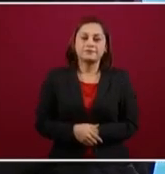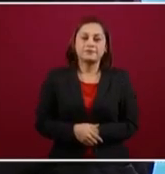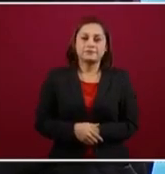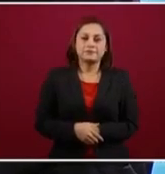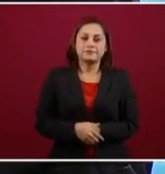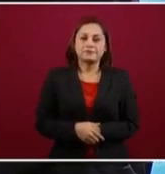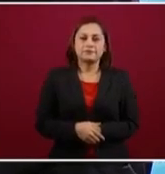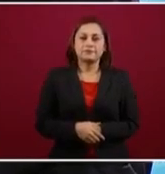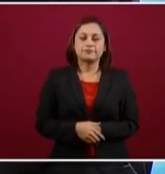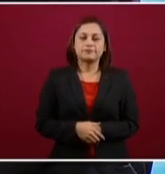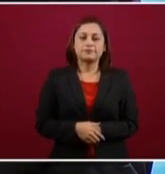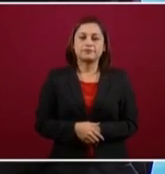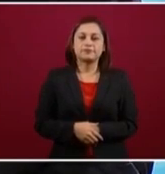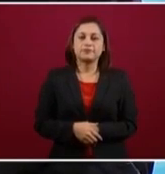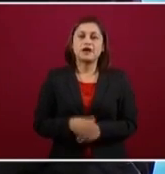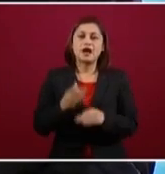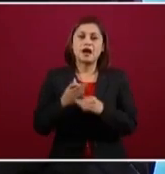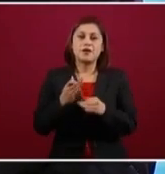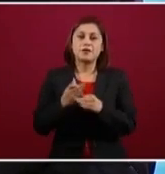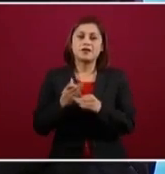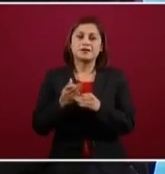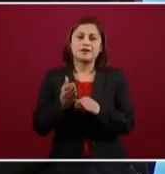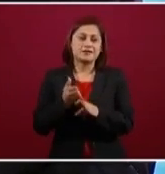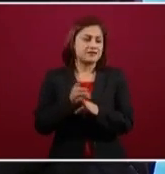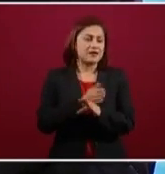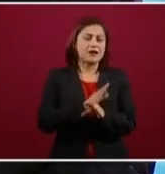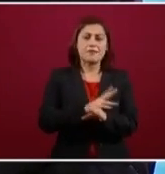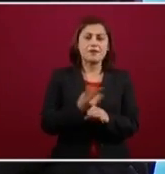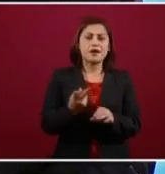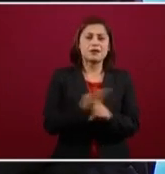parámetros, es otro molde.